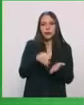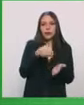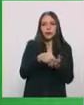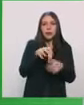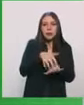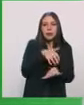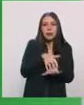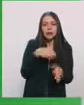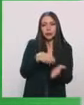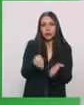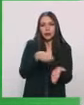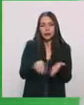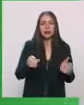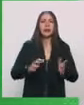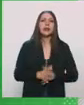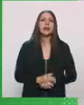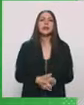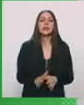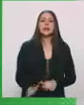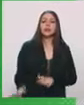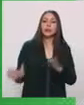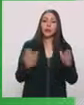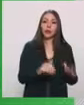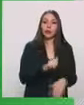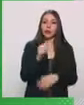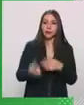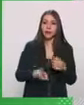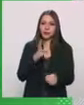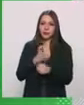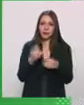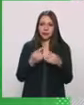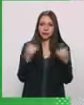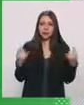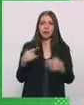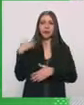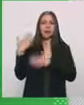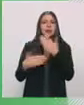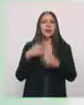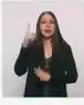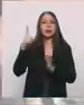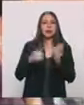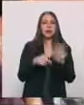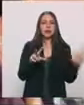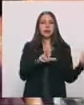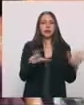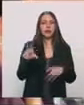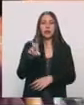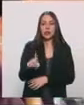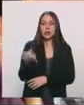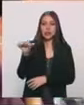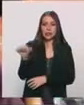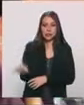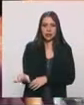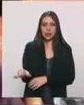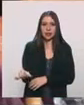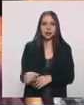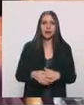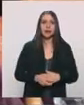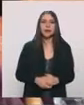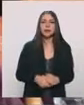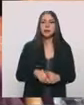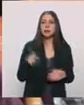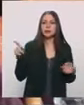doctor? Y otra tercera historia es en 1836, cuando los